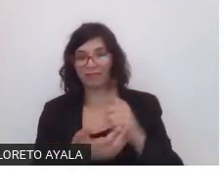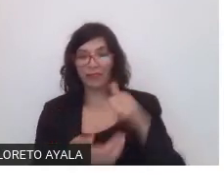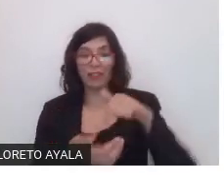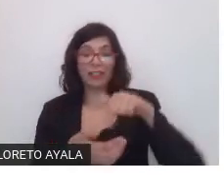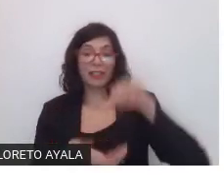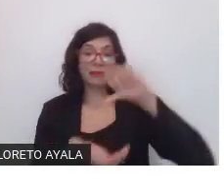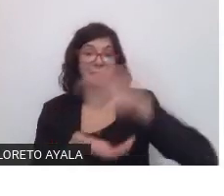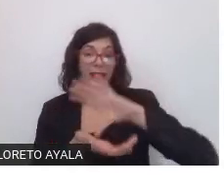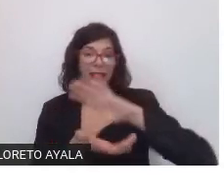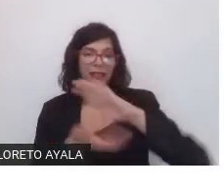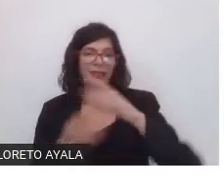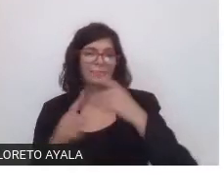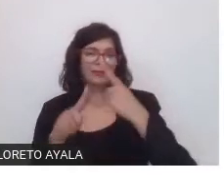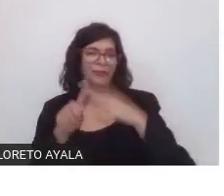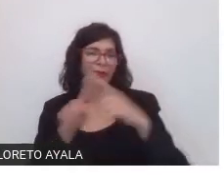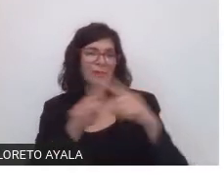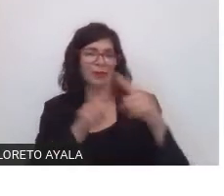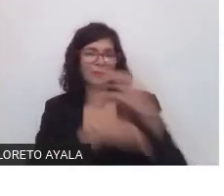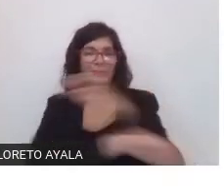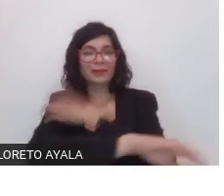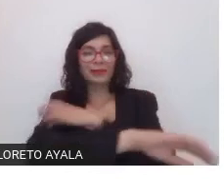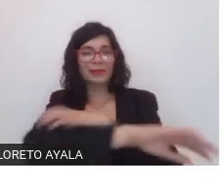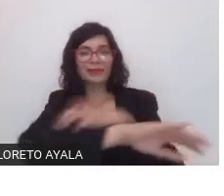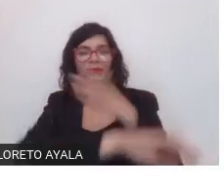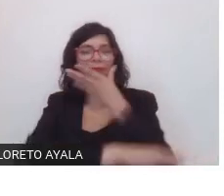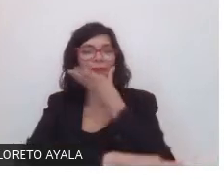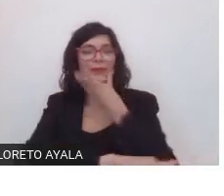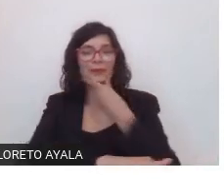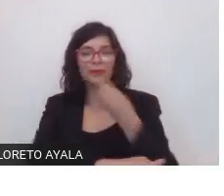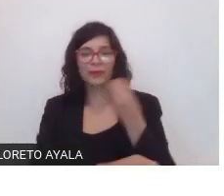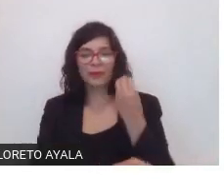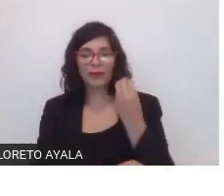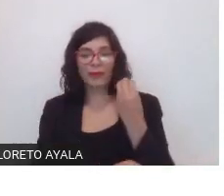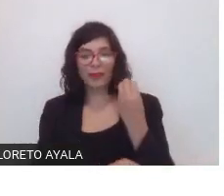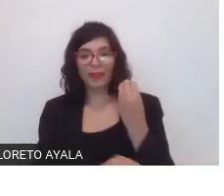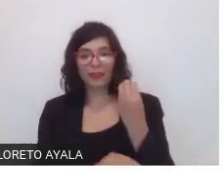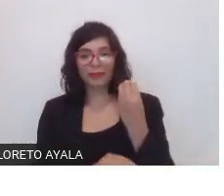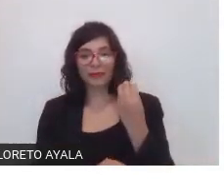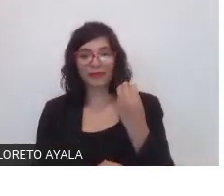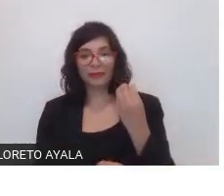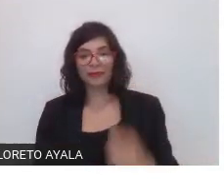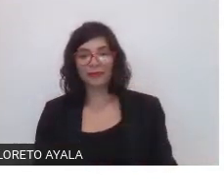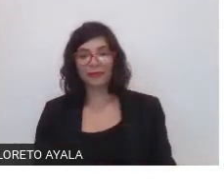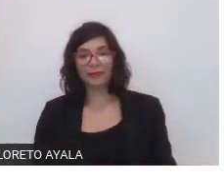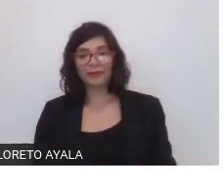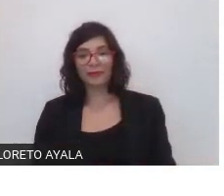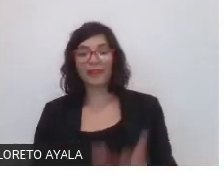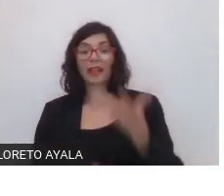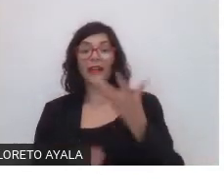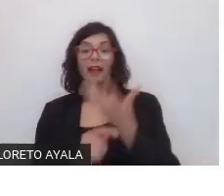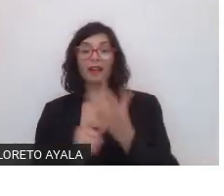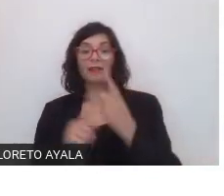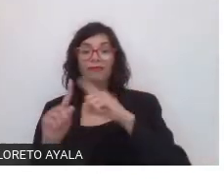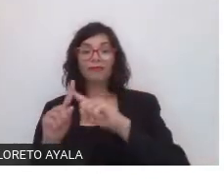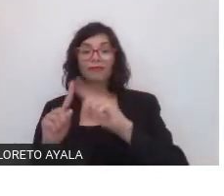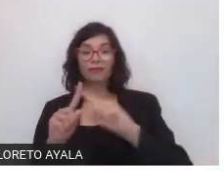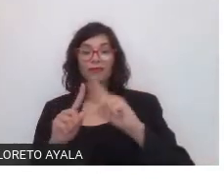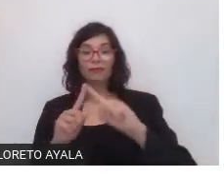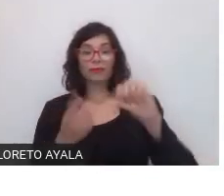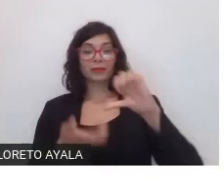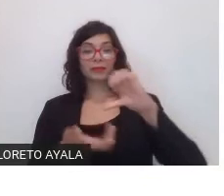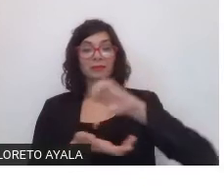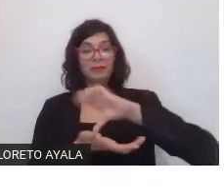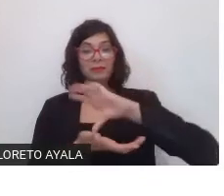pero también hermoso. Muchos de los países que hoy día tenemos gente